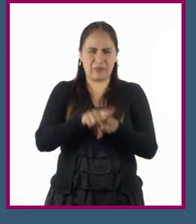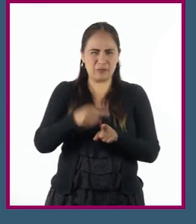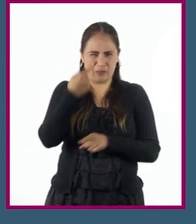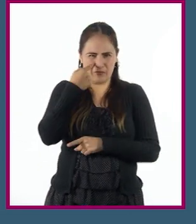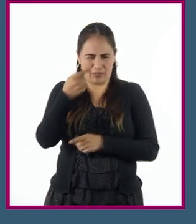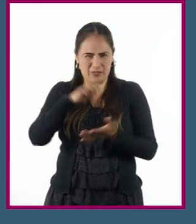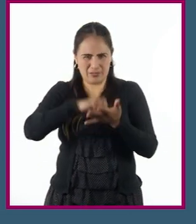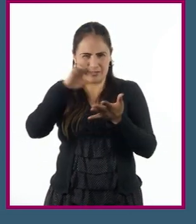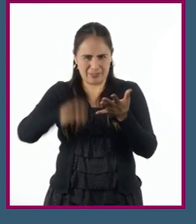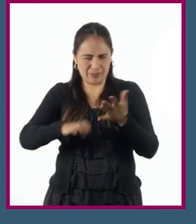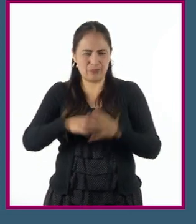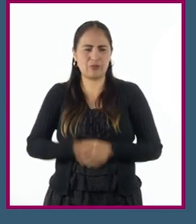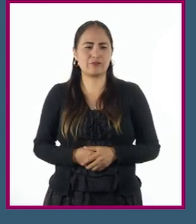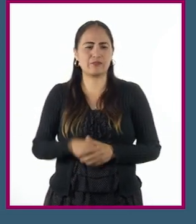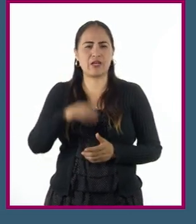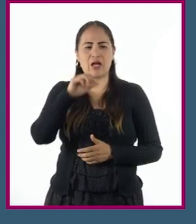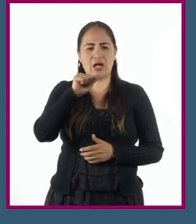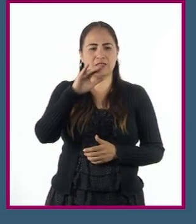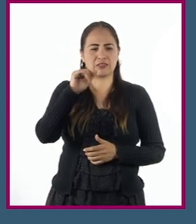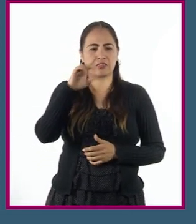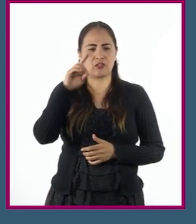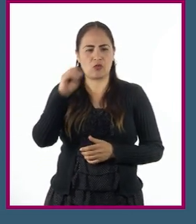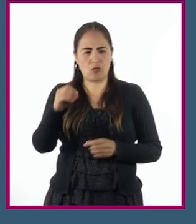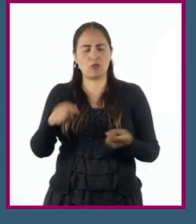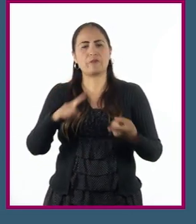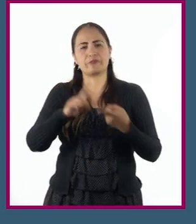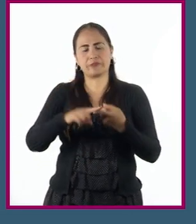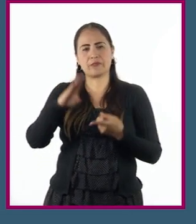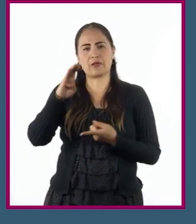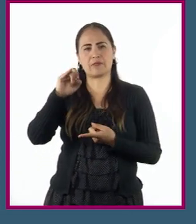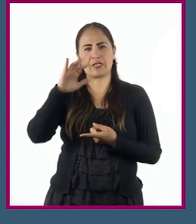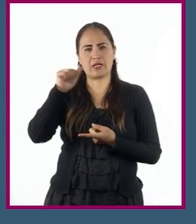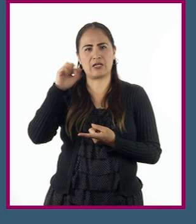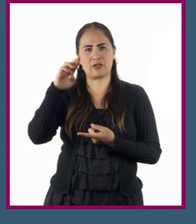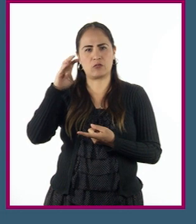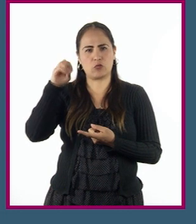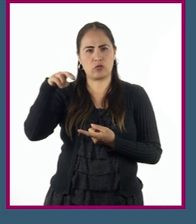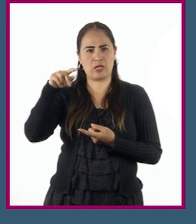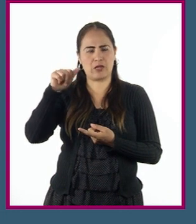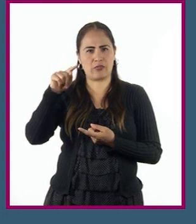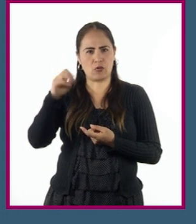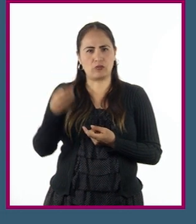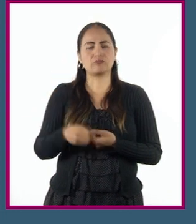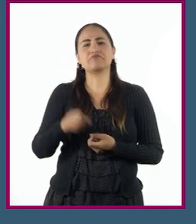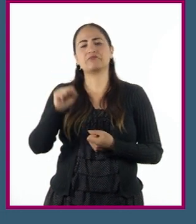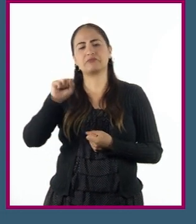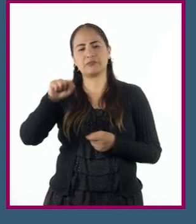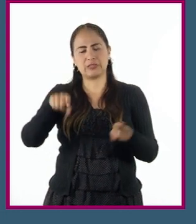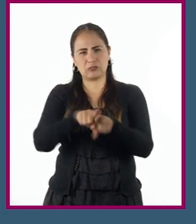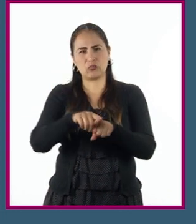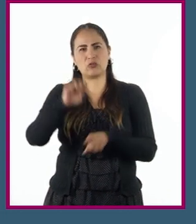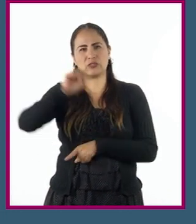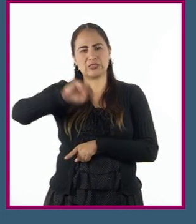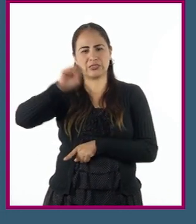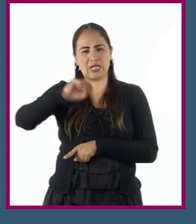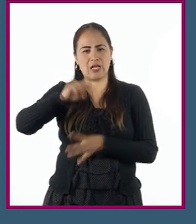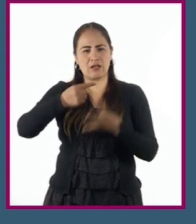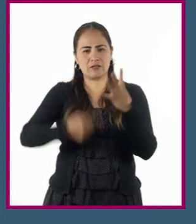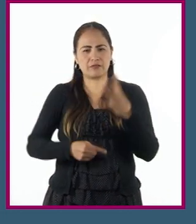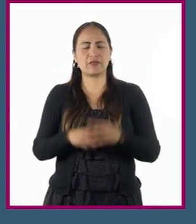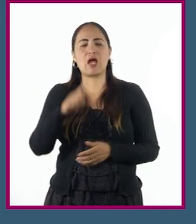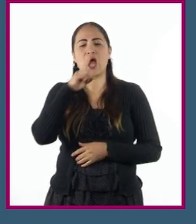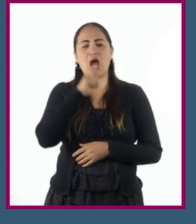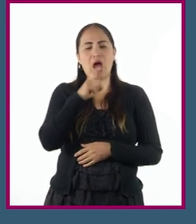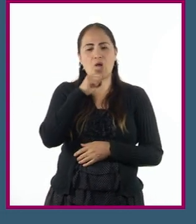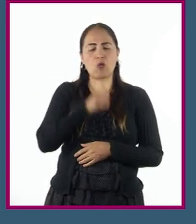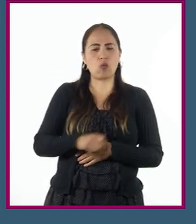cambio. Ácido cítrico en contacto con bicarbonato de sodio da lugar a una sal, el citrato de sodio monobásico, agua